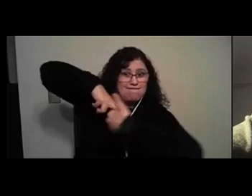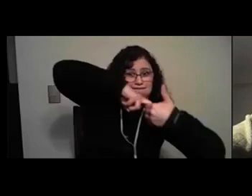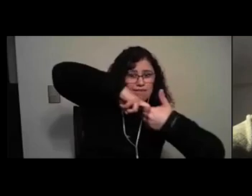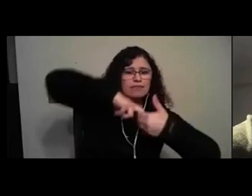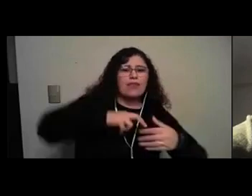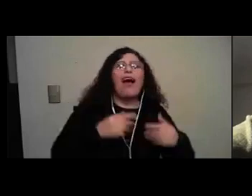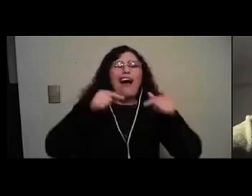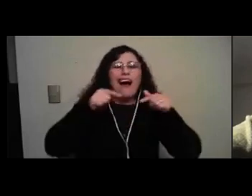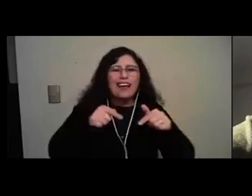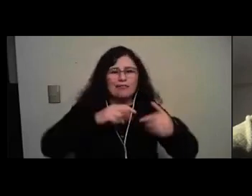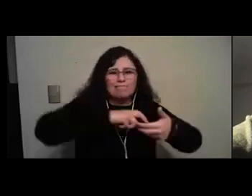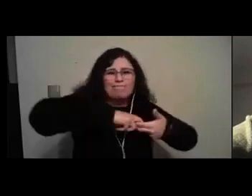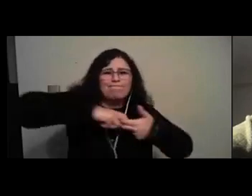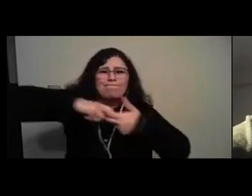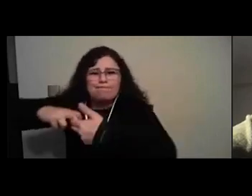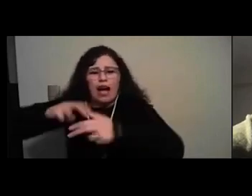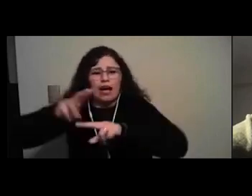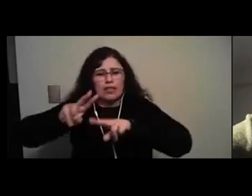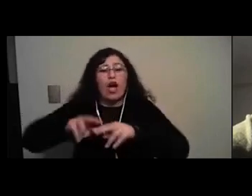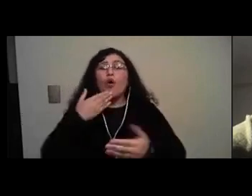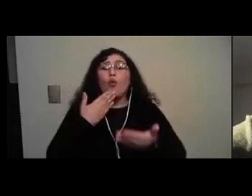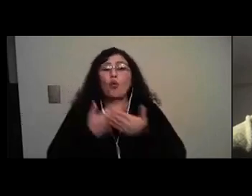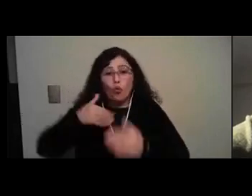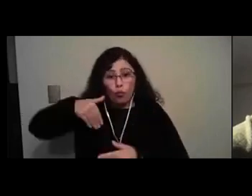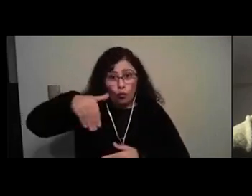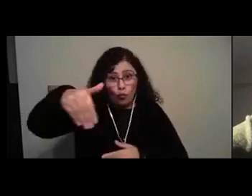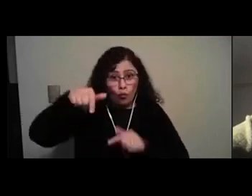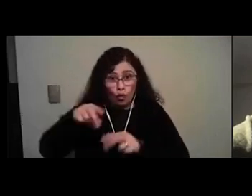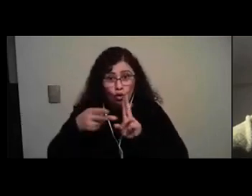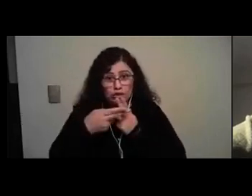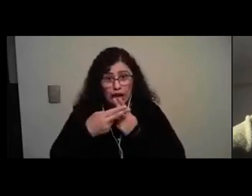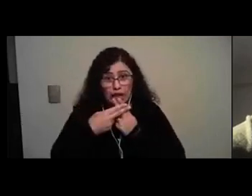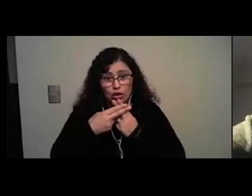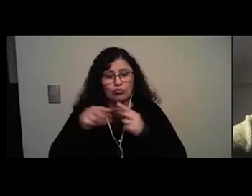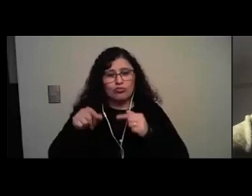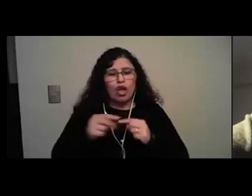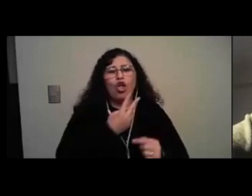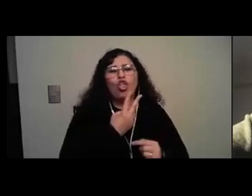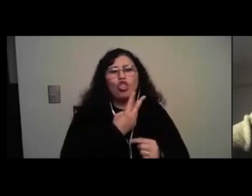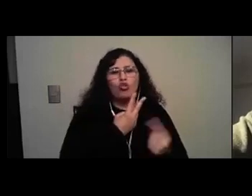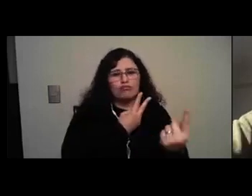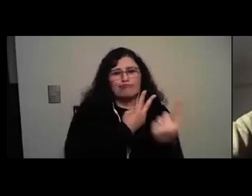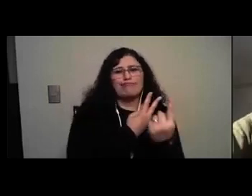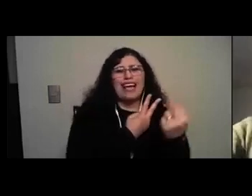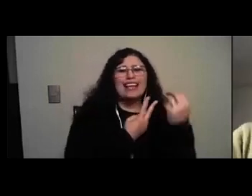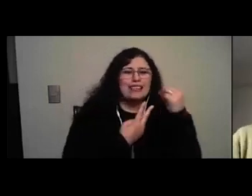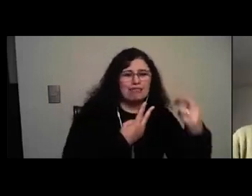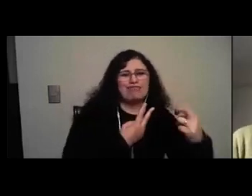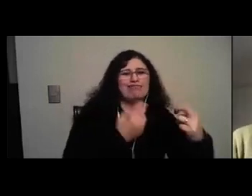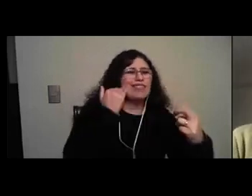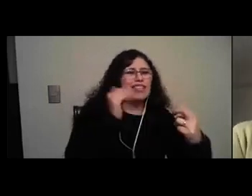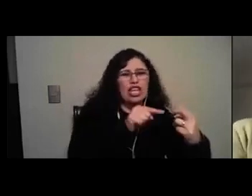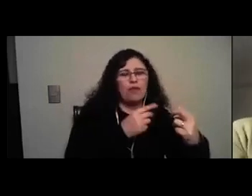O por ejemplo, Ujú. cuando teníamos que subir a los buses, era más fácil de a dos. Sí, Siempre, generalmente lo hacían entonces, los hombres